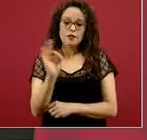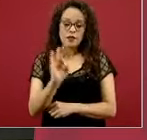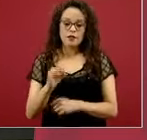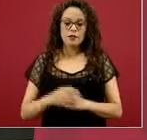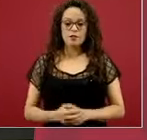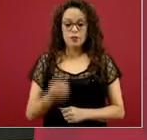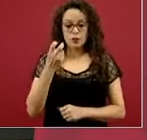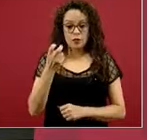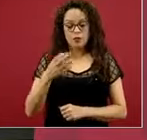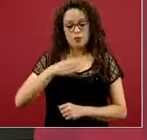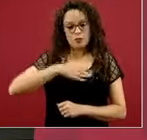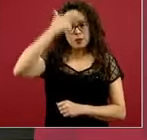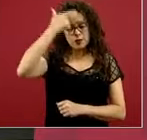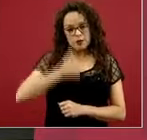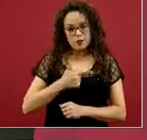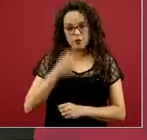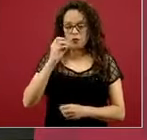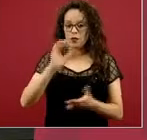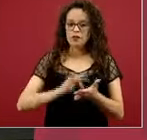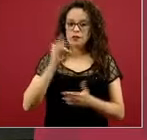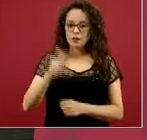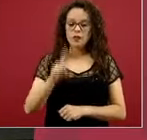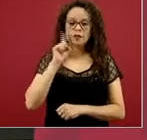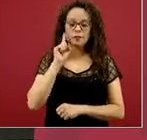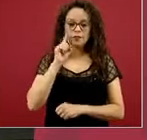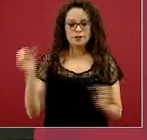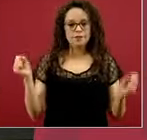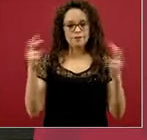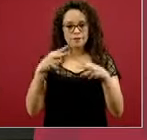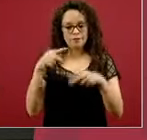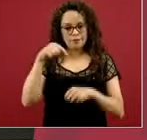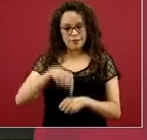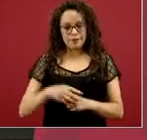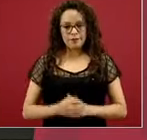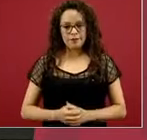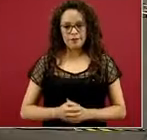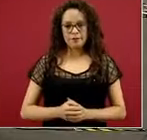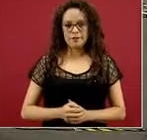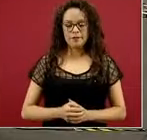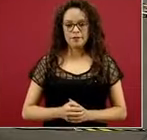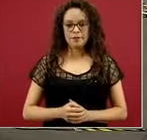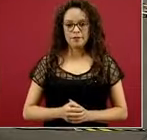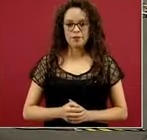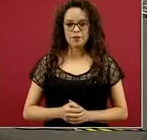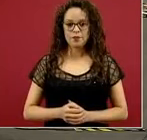pronto, pues buenas noches, muchas gracias y mañana nos veremos por acá. Hasta luego.